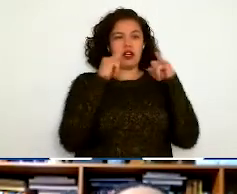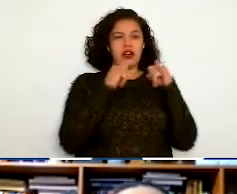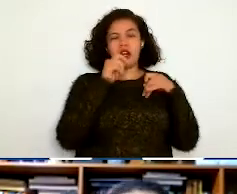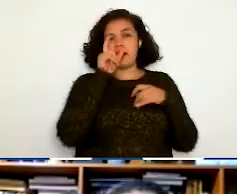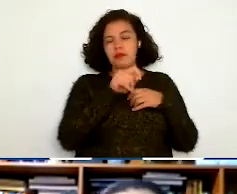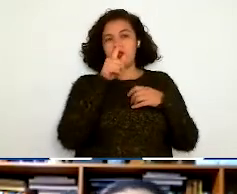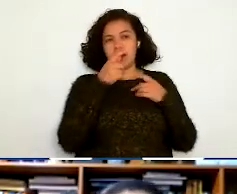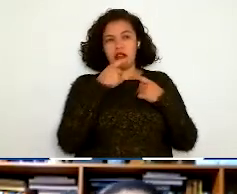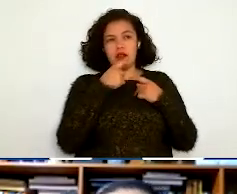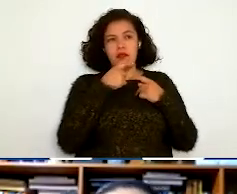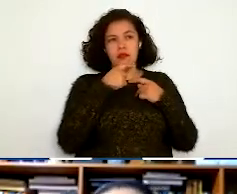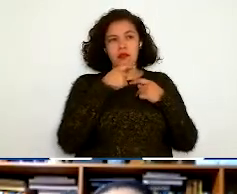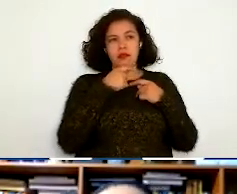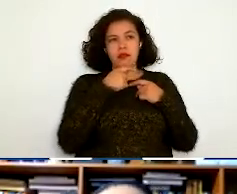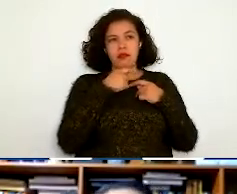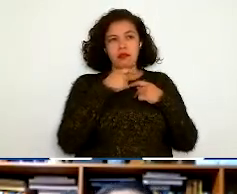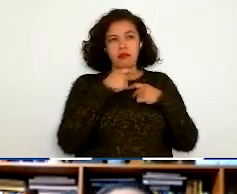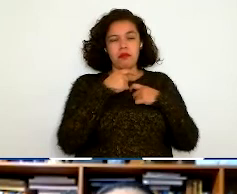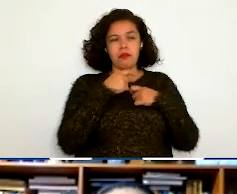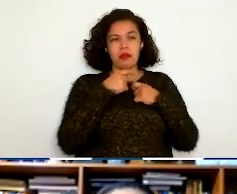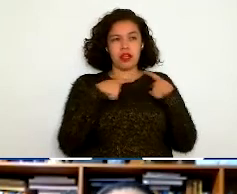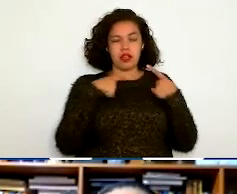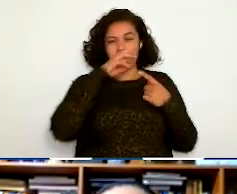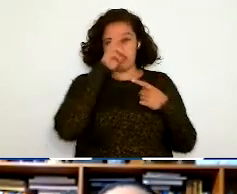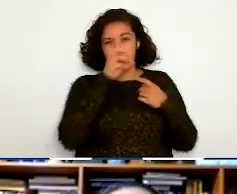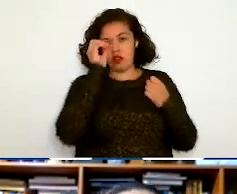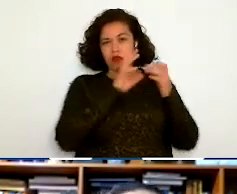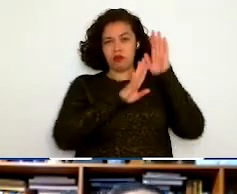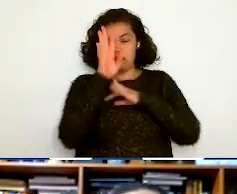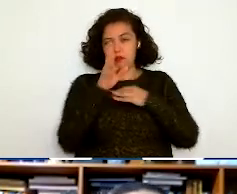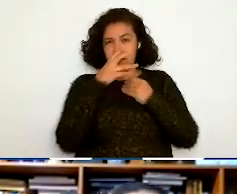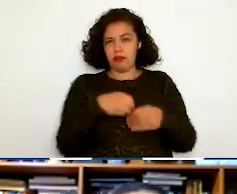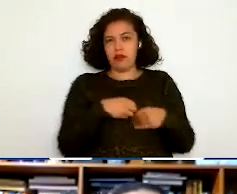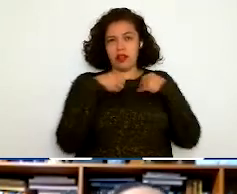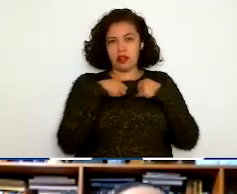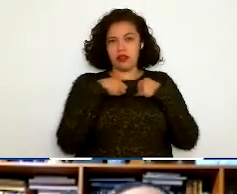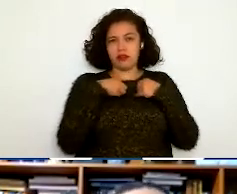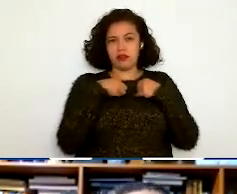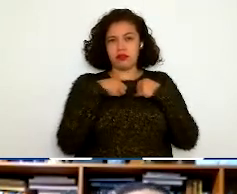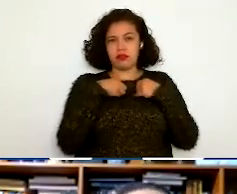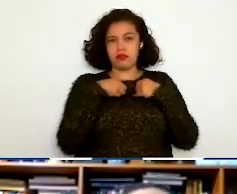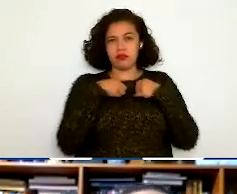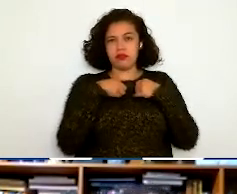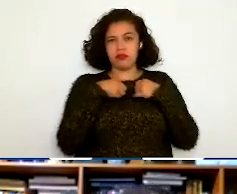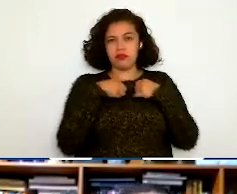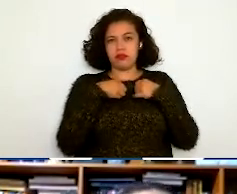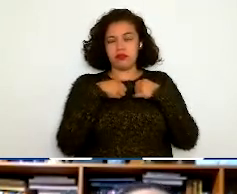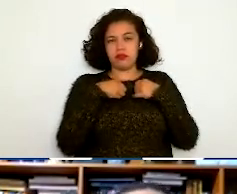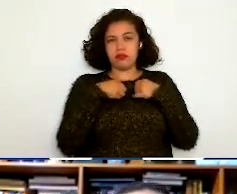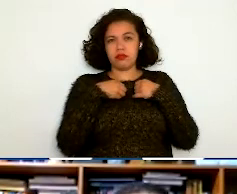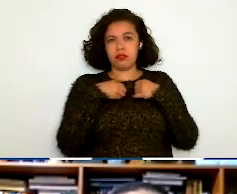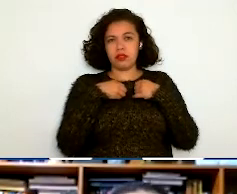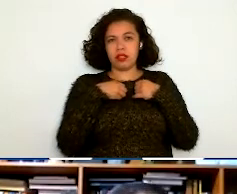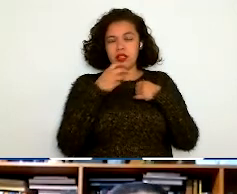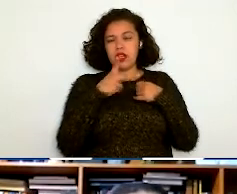mismo personal, lejos de mejorar o de potencializar la calidad de vida de las personas, son los que minimizan la